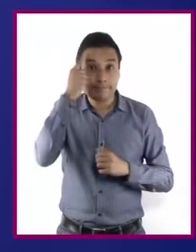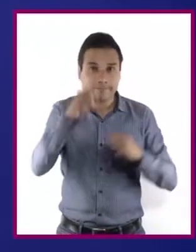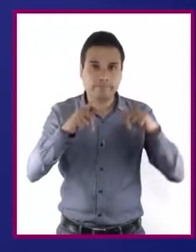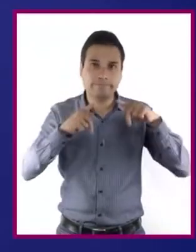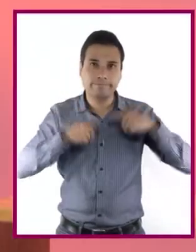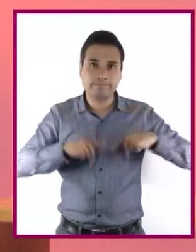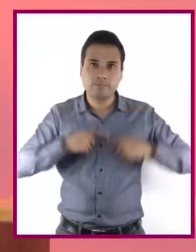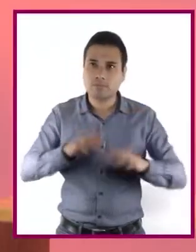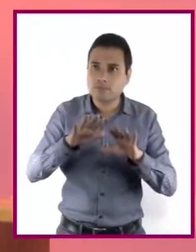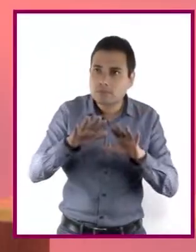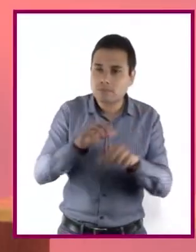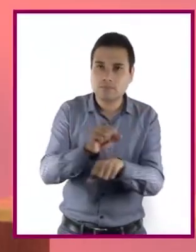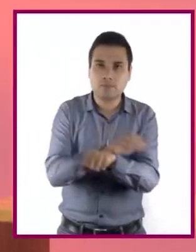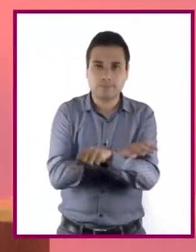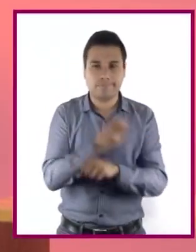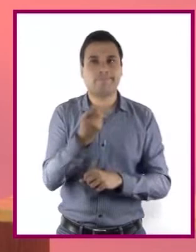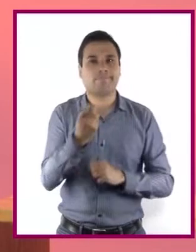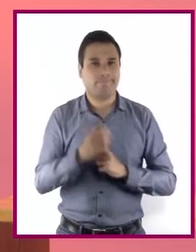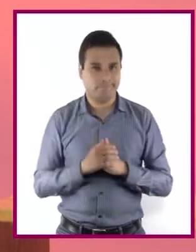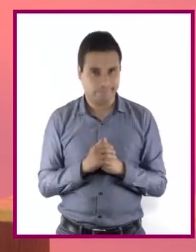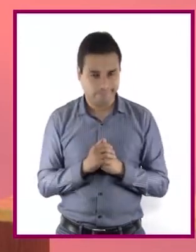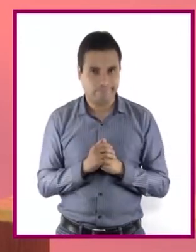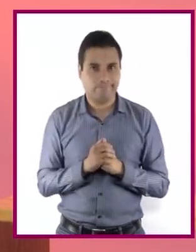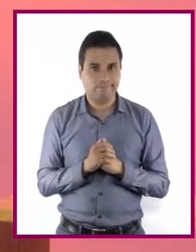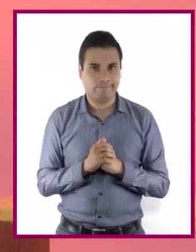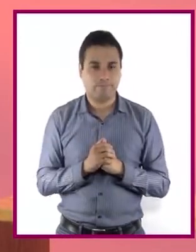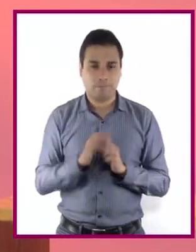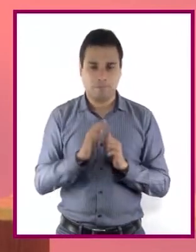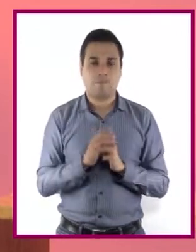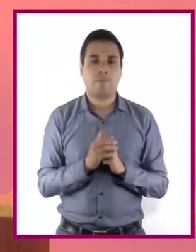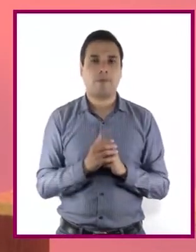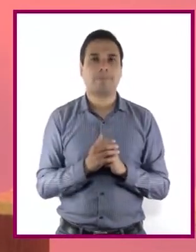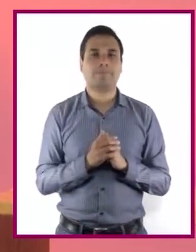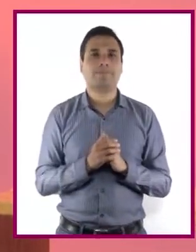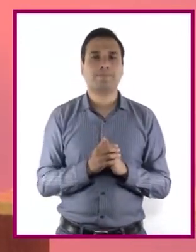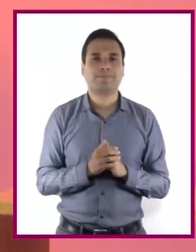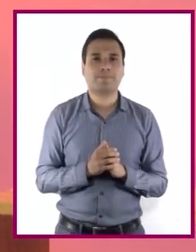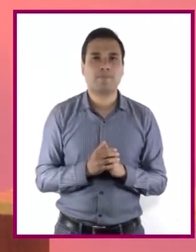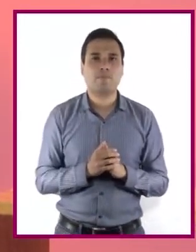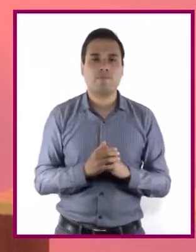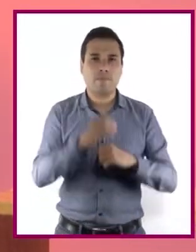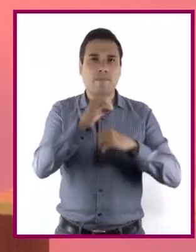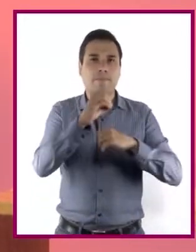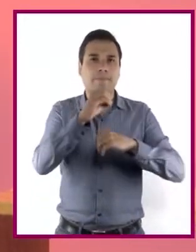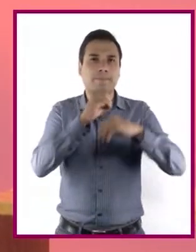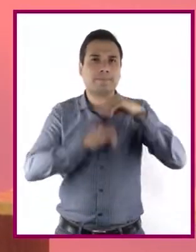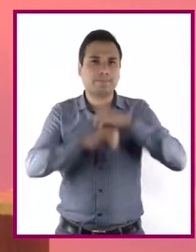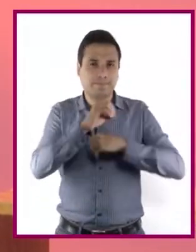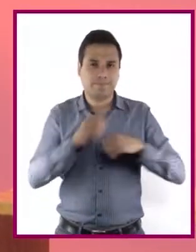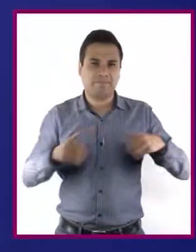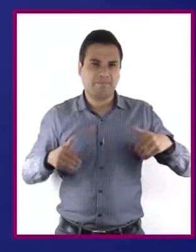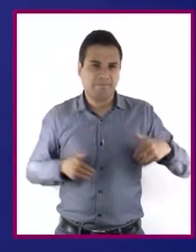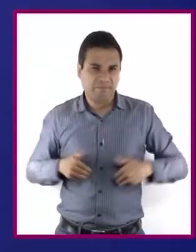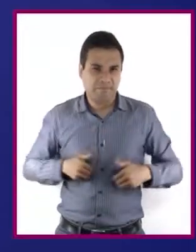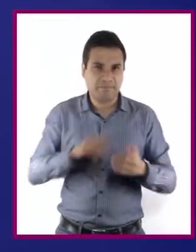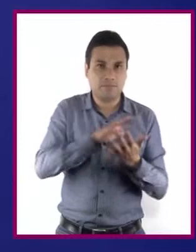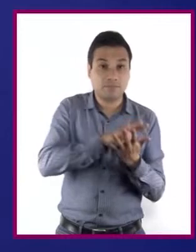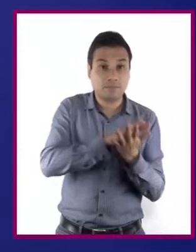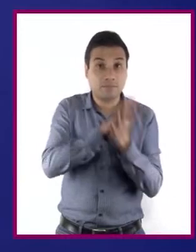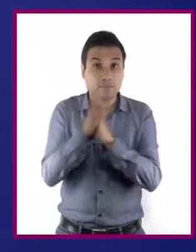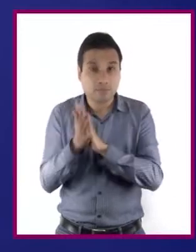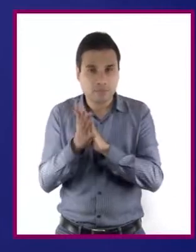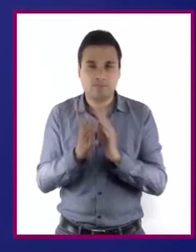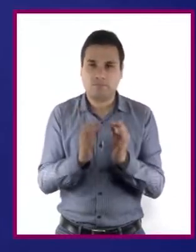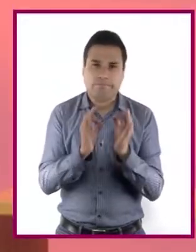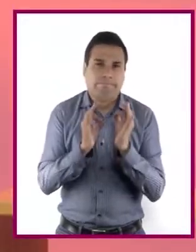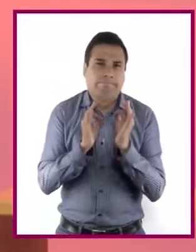los espectadores. Desde luego, profesora. Por otro lado, la adaptación teatral de un texto narrativo ayuda a vislumbrar la historia original